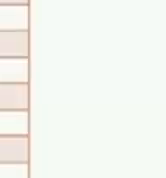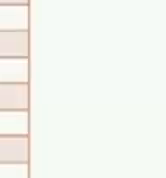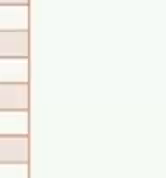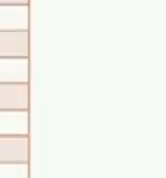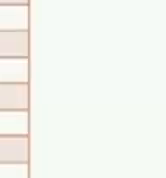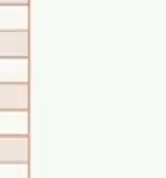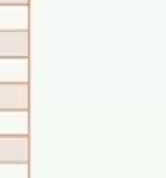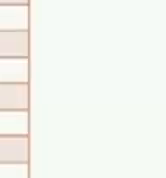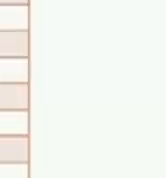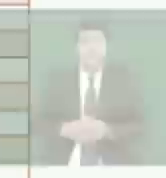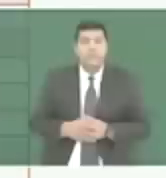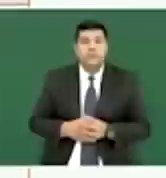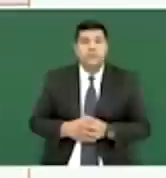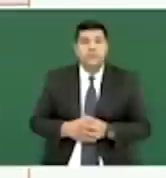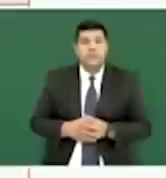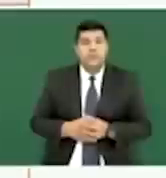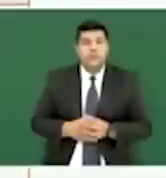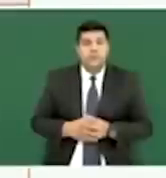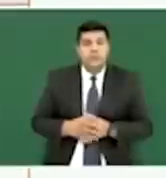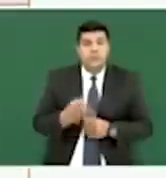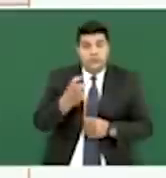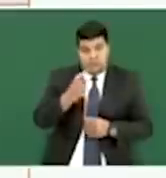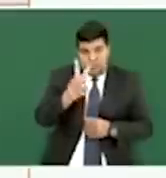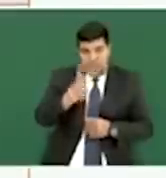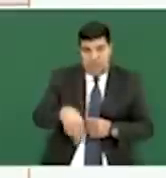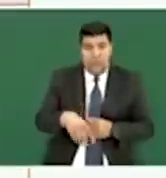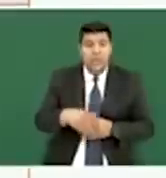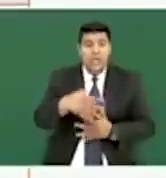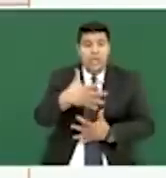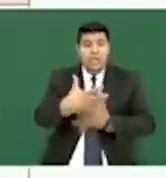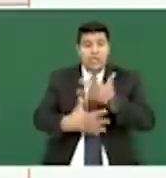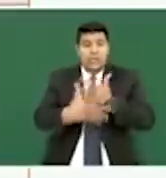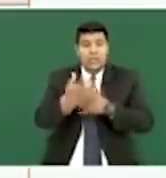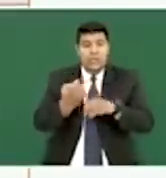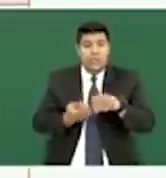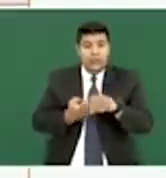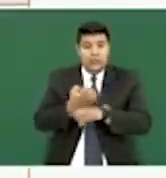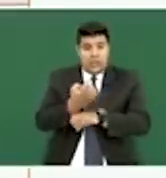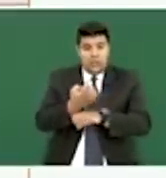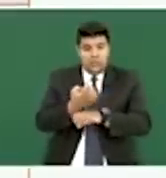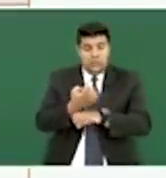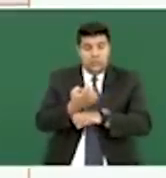el homicidio está muy relacionado con